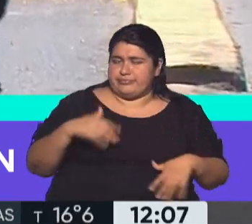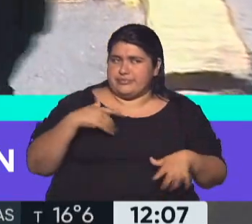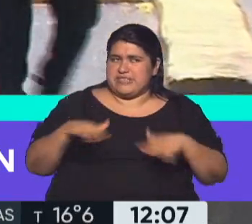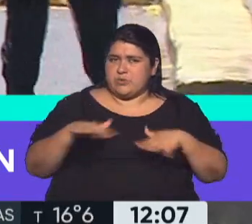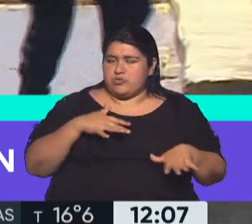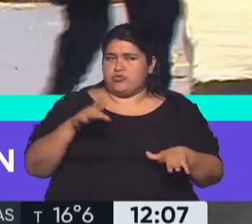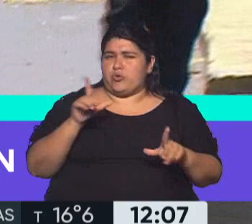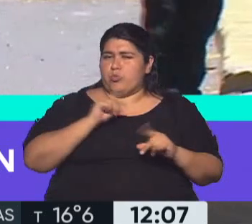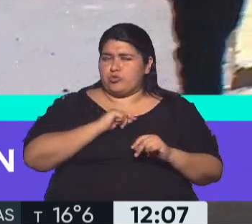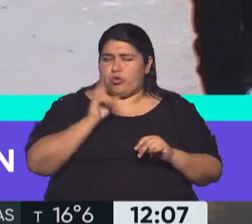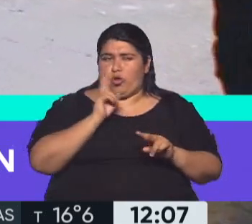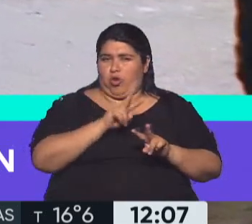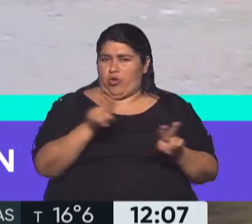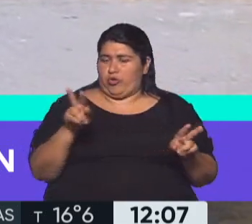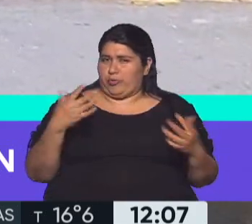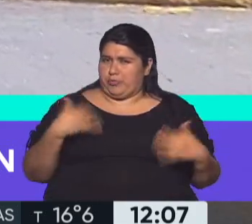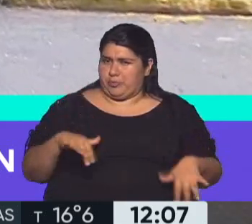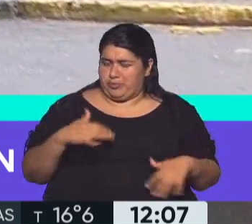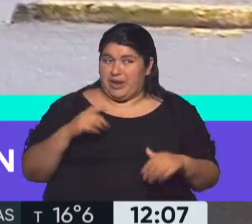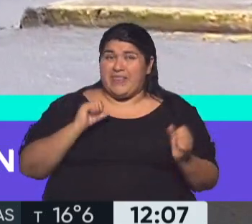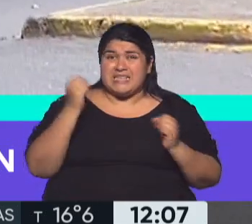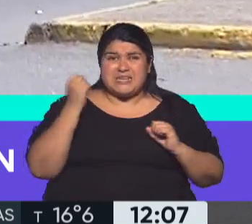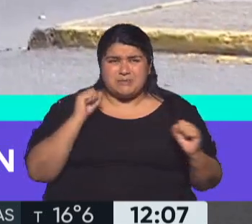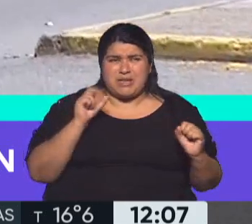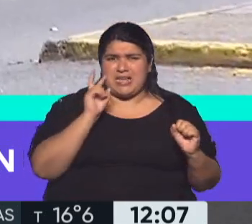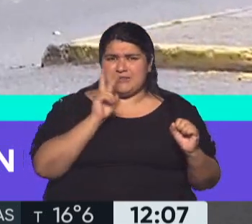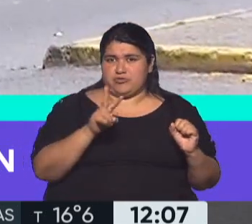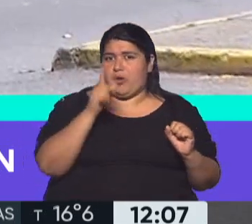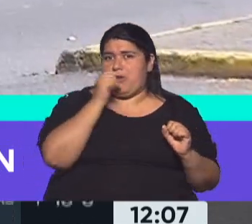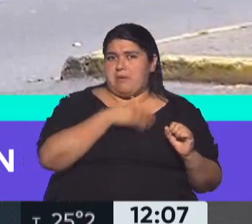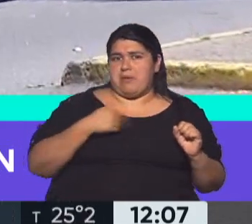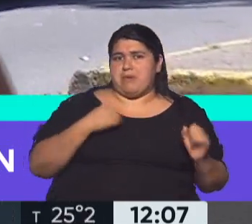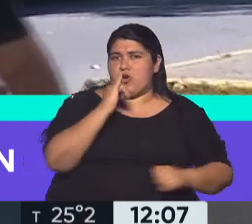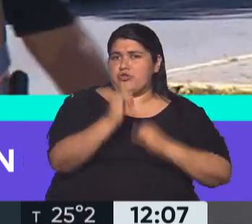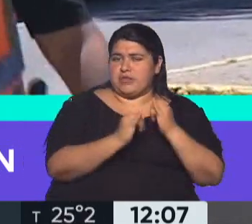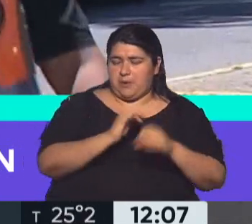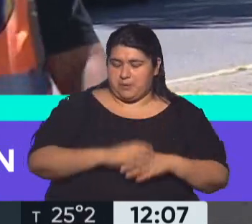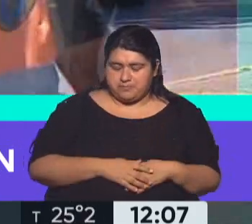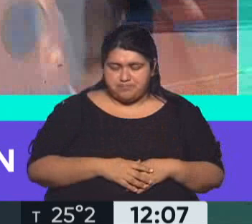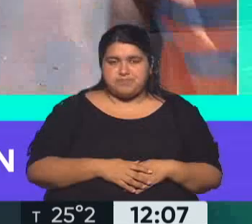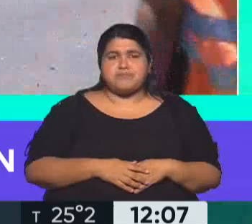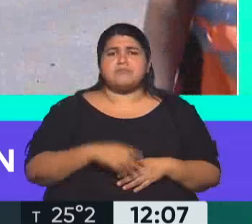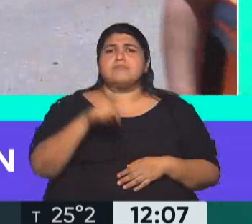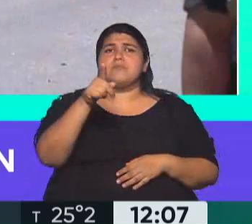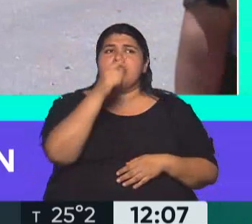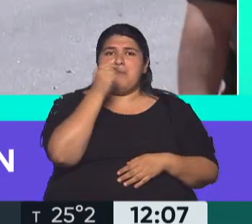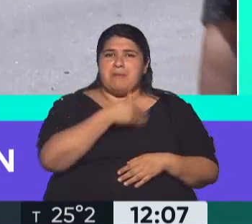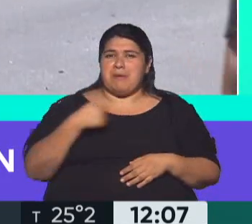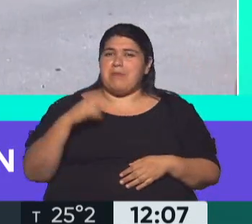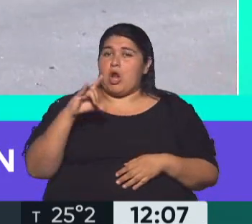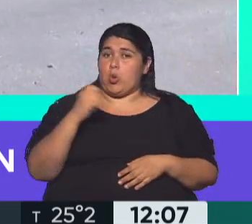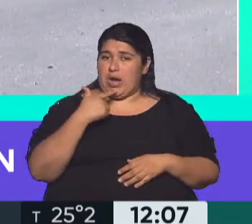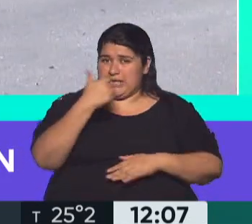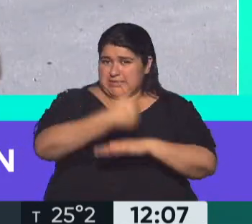sí, Verónica, te escucho, con mucha desesperación lo contaban los padres, te escucho. Precisamente, no estaban los papás de Lucas,